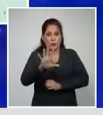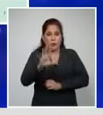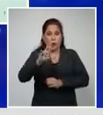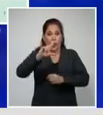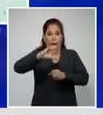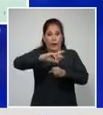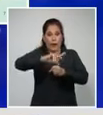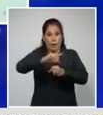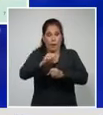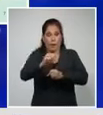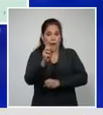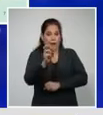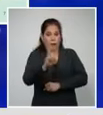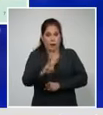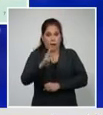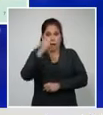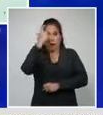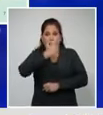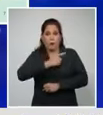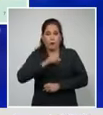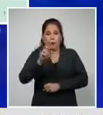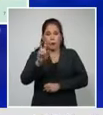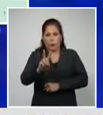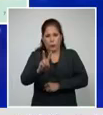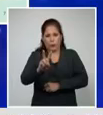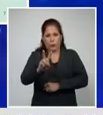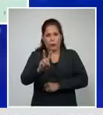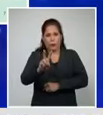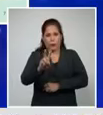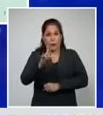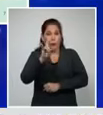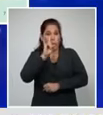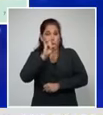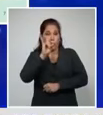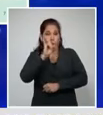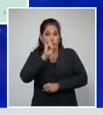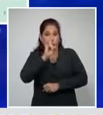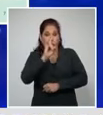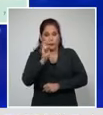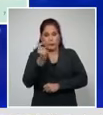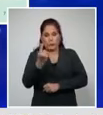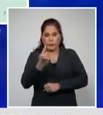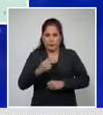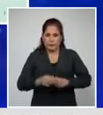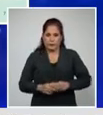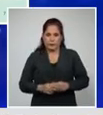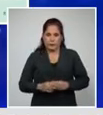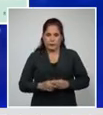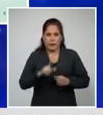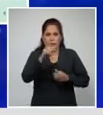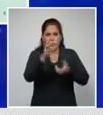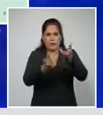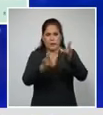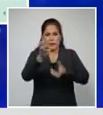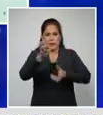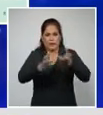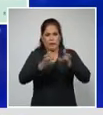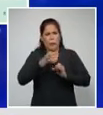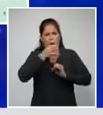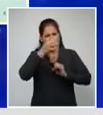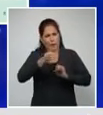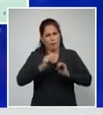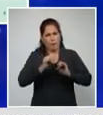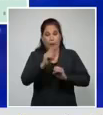3, Los Arabos 2 y Unión de Reyes 1. Cienfuegos ya me referí con 11